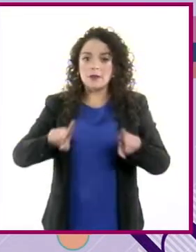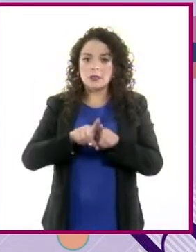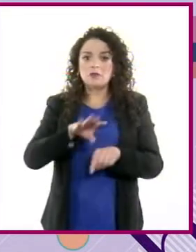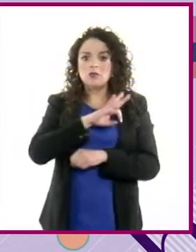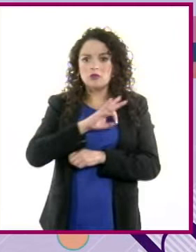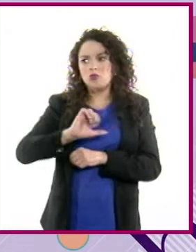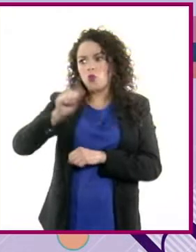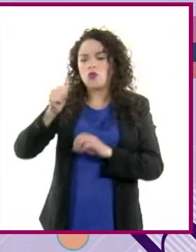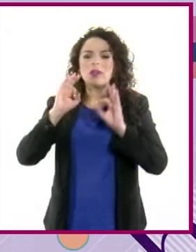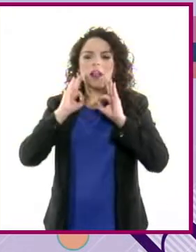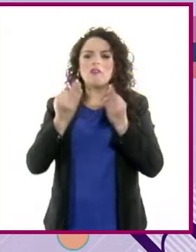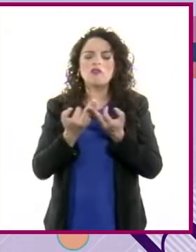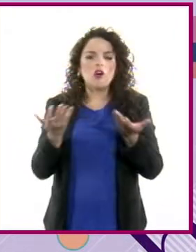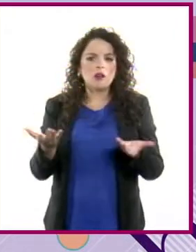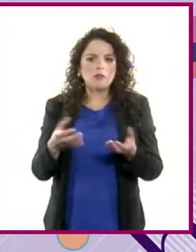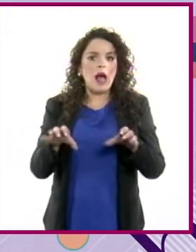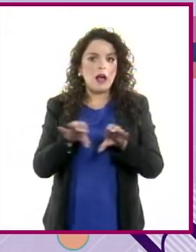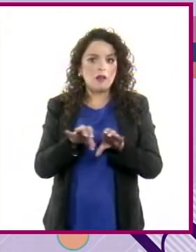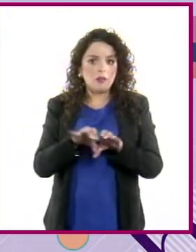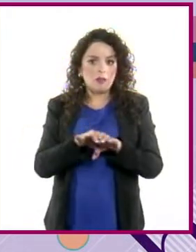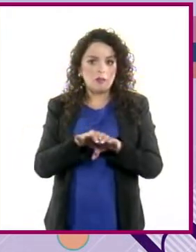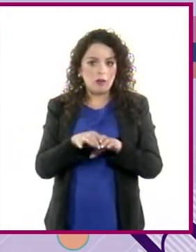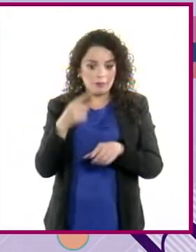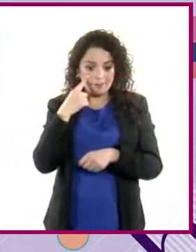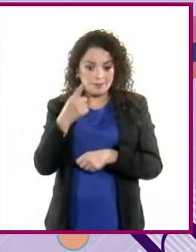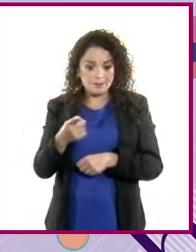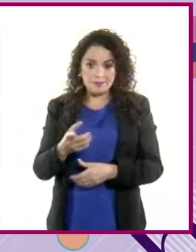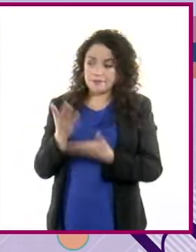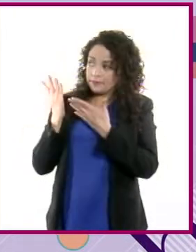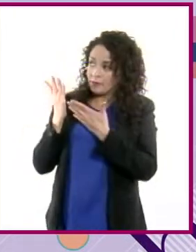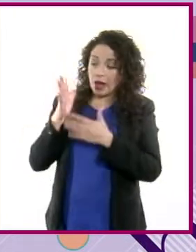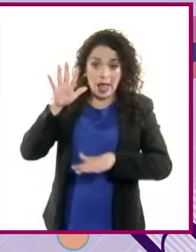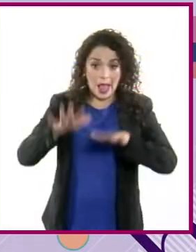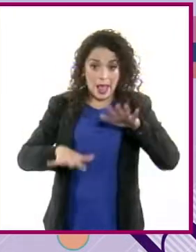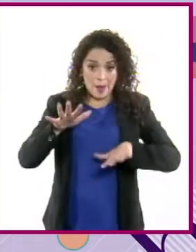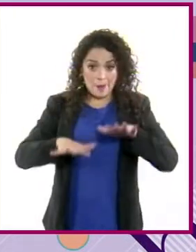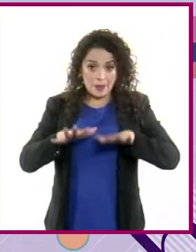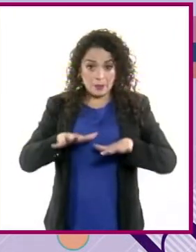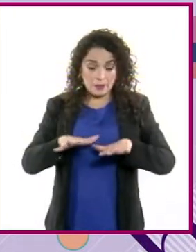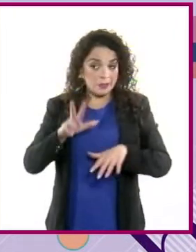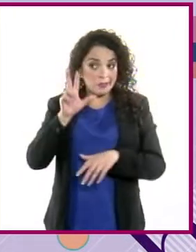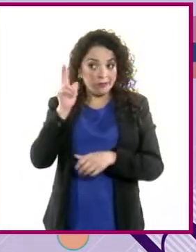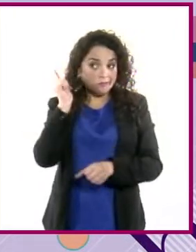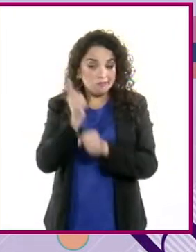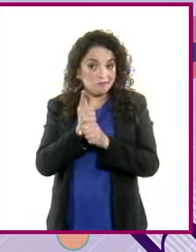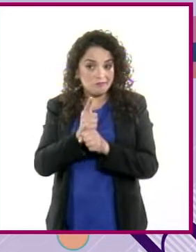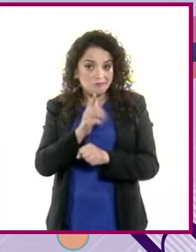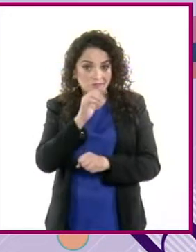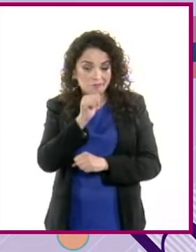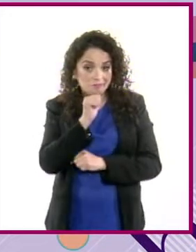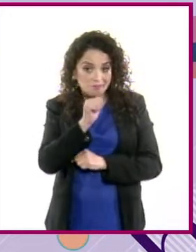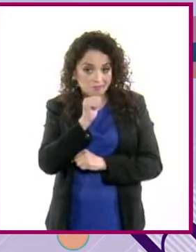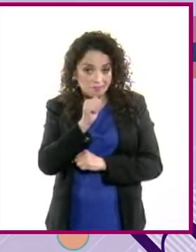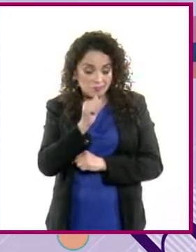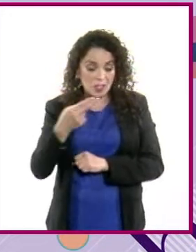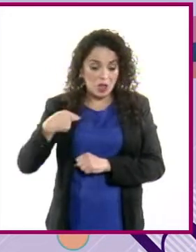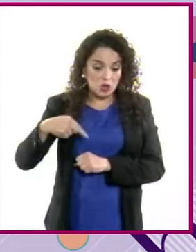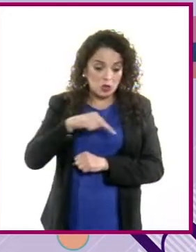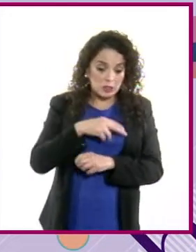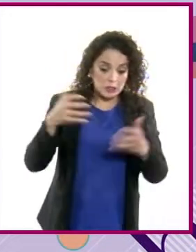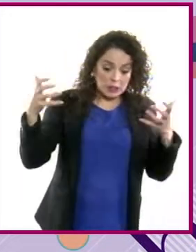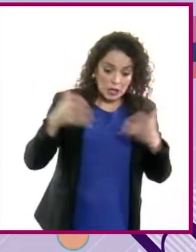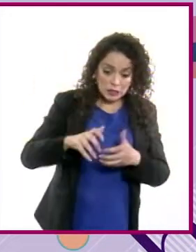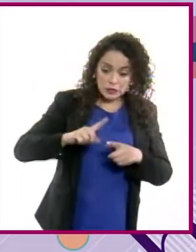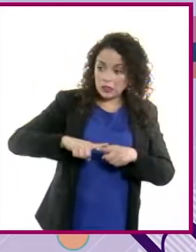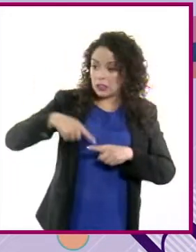más sutiles, que no siempre detectamos, ya sea que alguien las ejerza sobre nosotros o que nosotros las